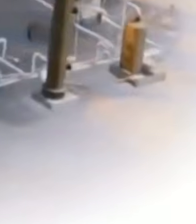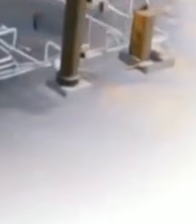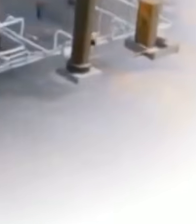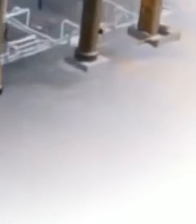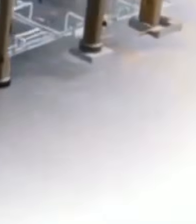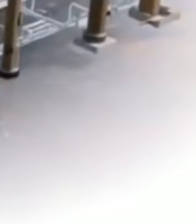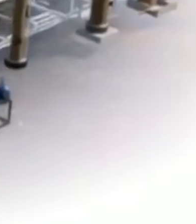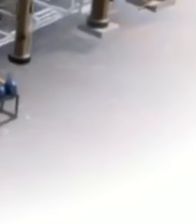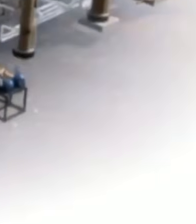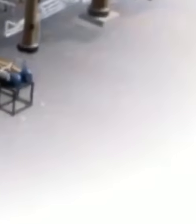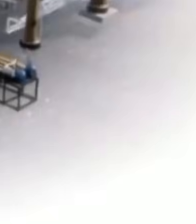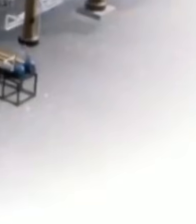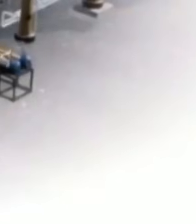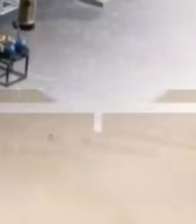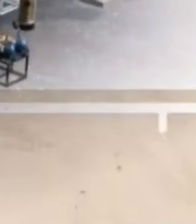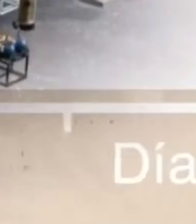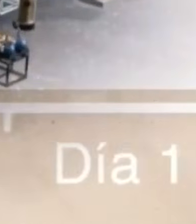Es la construcción.